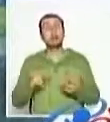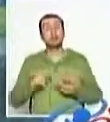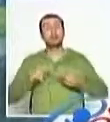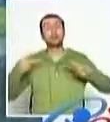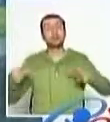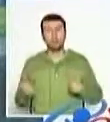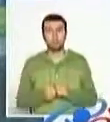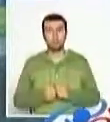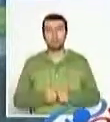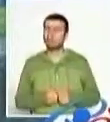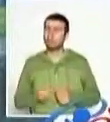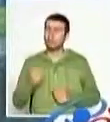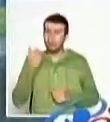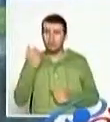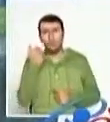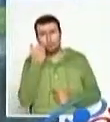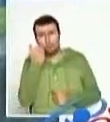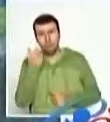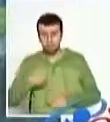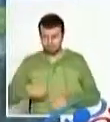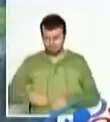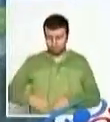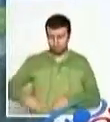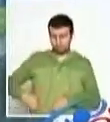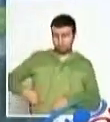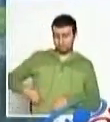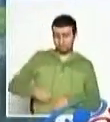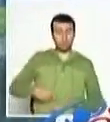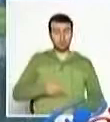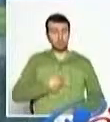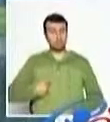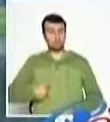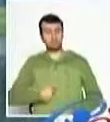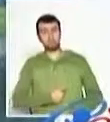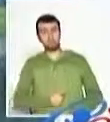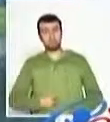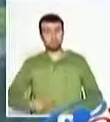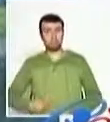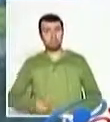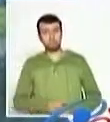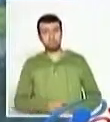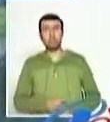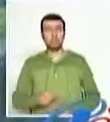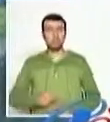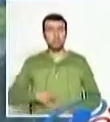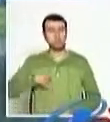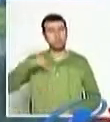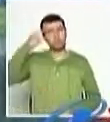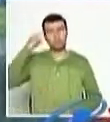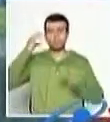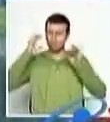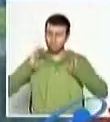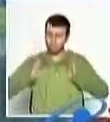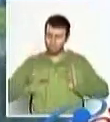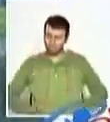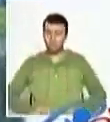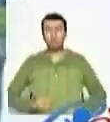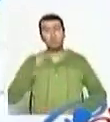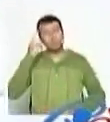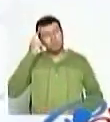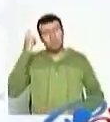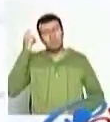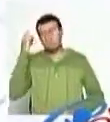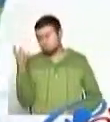Hay enfermedades que están en el colon, que están en los intestinos y que afectan también todo el organismo, como el ejemplo de la migraña, por